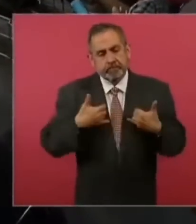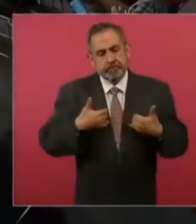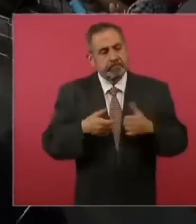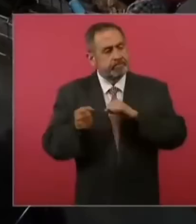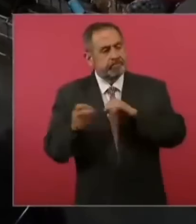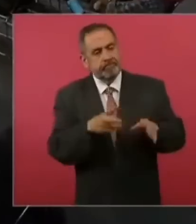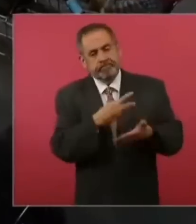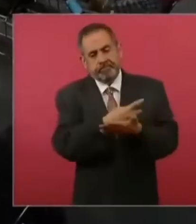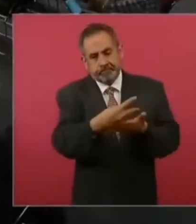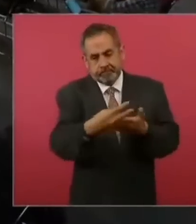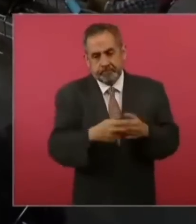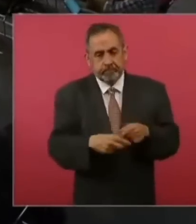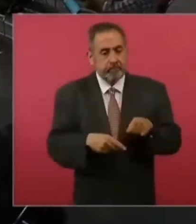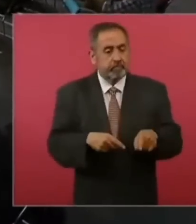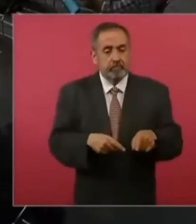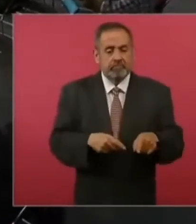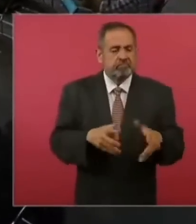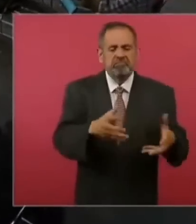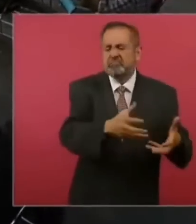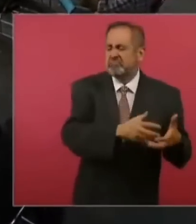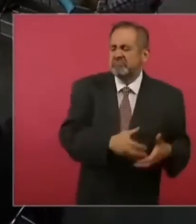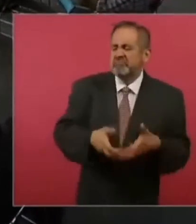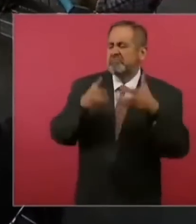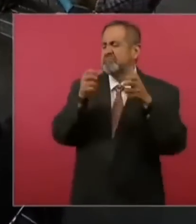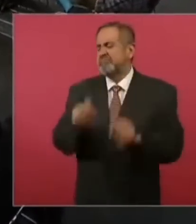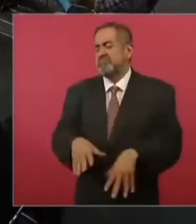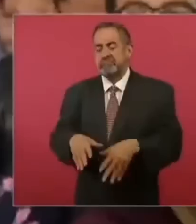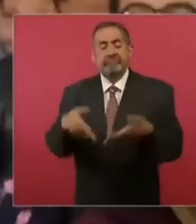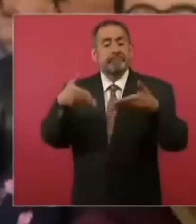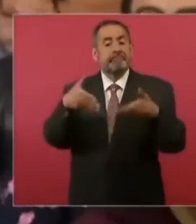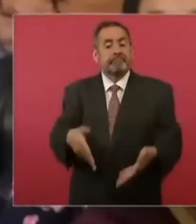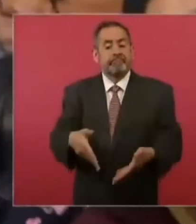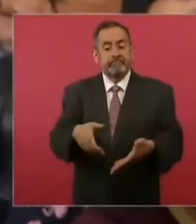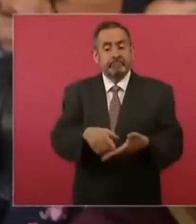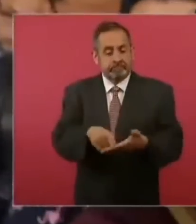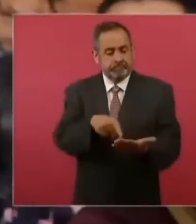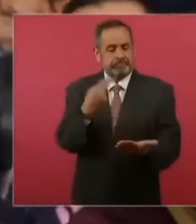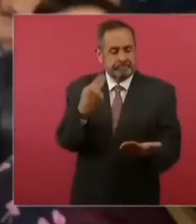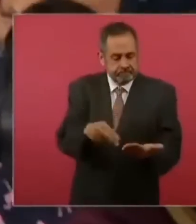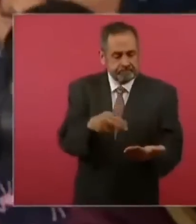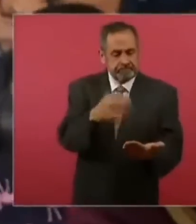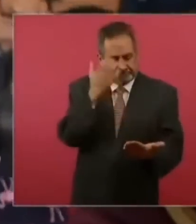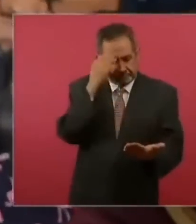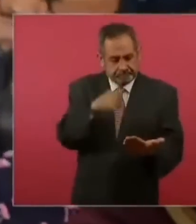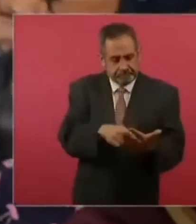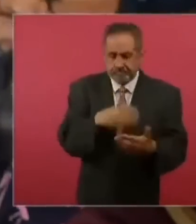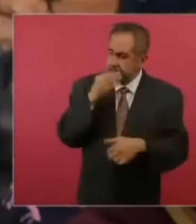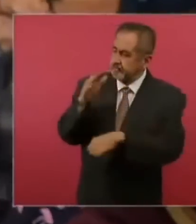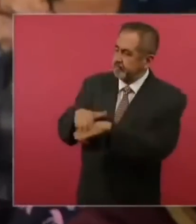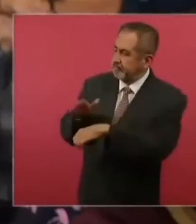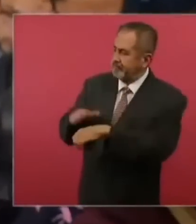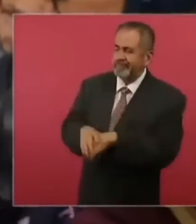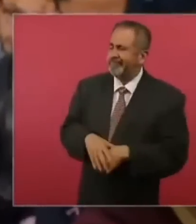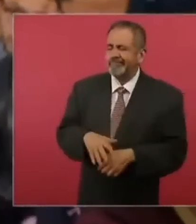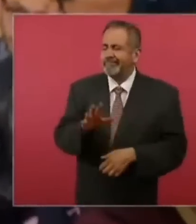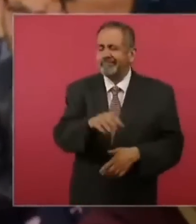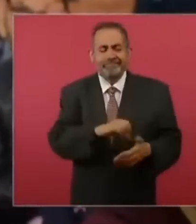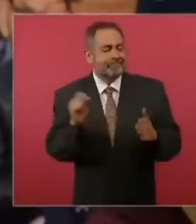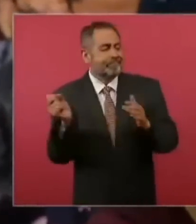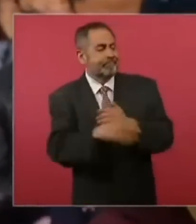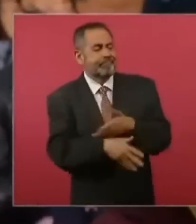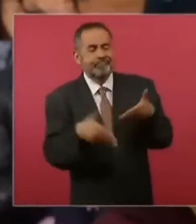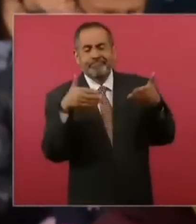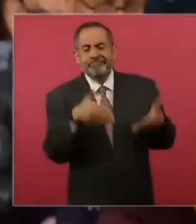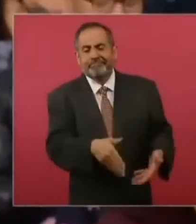paraje, lo mandaron a la fosa común, a pesar de que sabían quién era y ya lo tenían identificado. 3